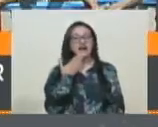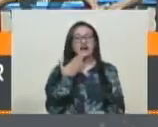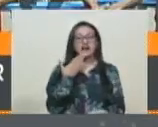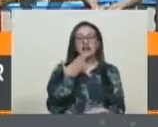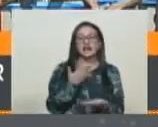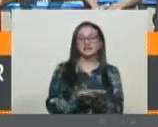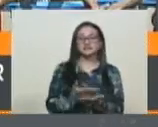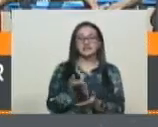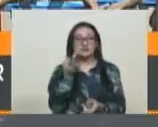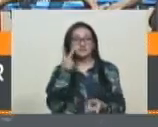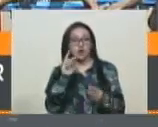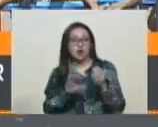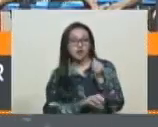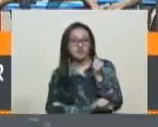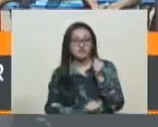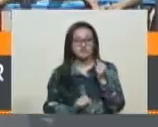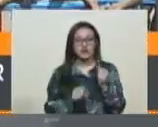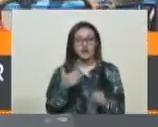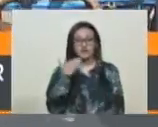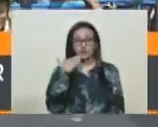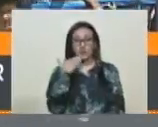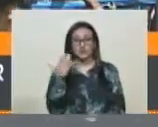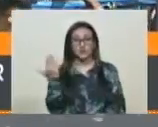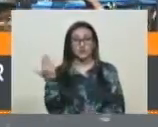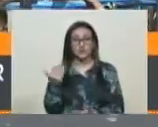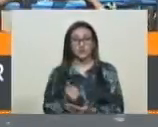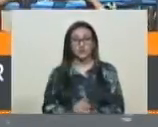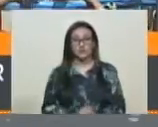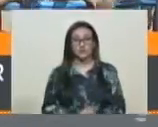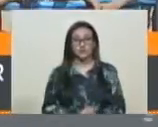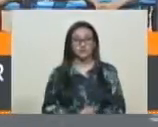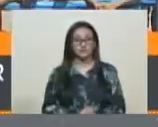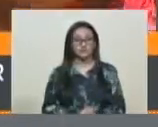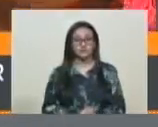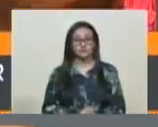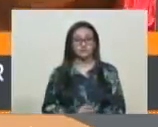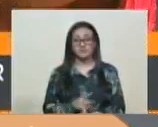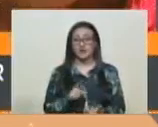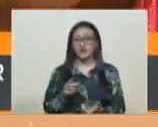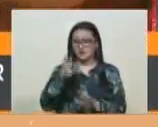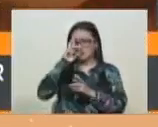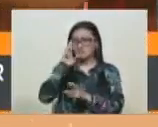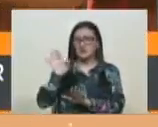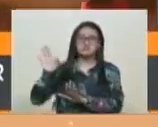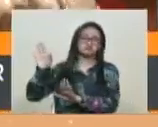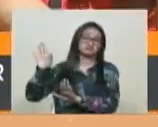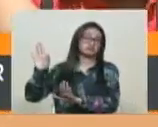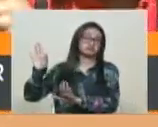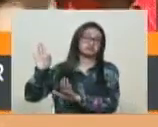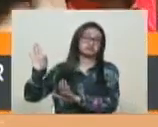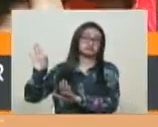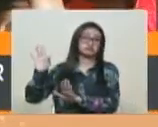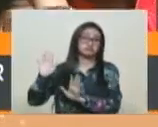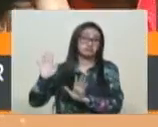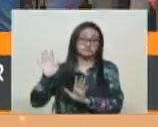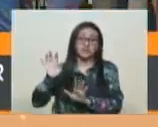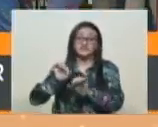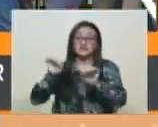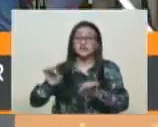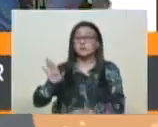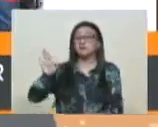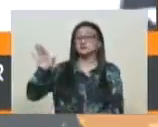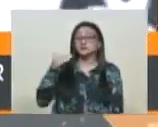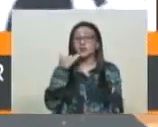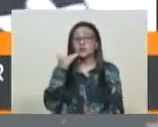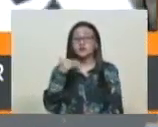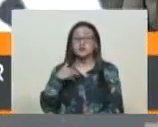imperfecciones del sistema electoral en los Estados Unidos, al cual no compartimos pero lo respetamos, porque es el sistema electoral que